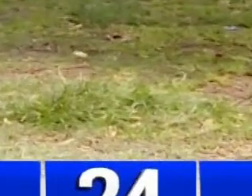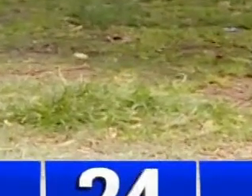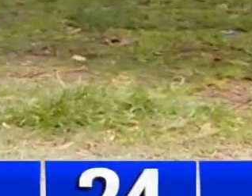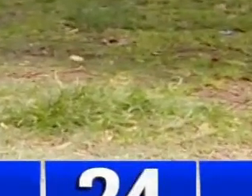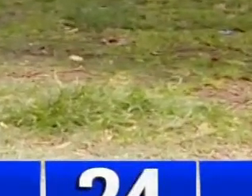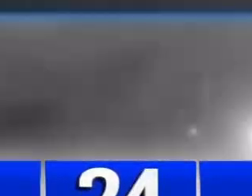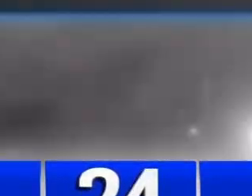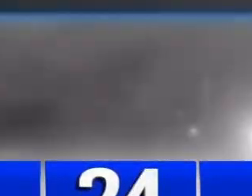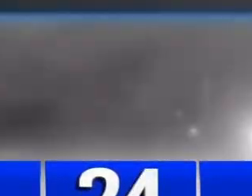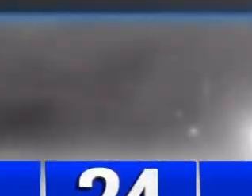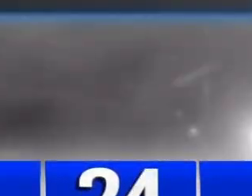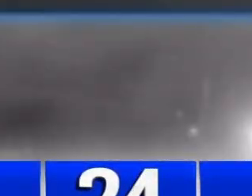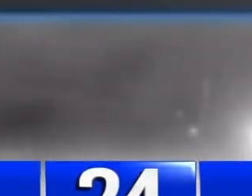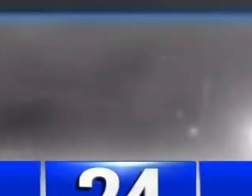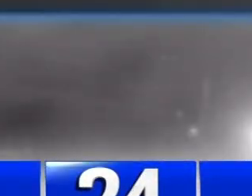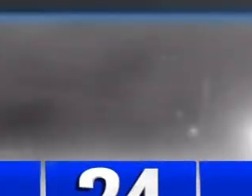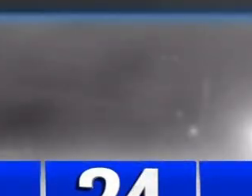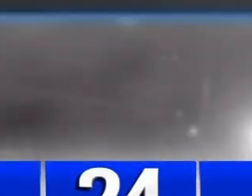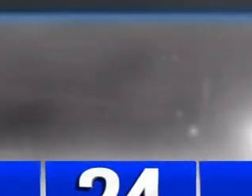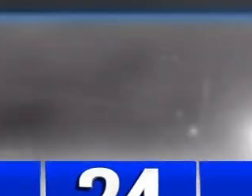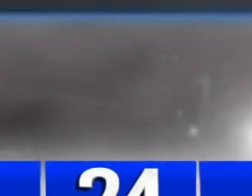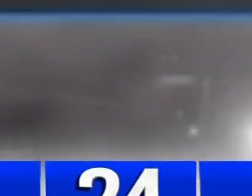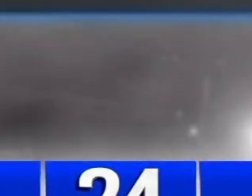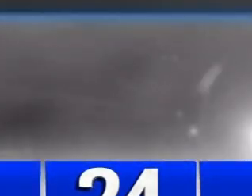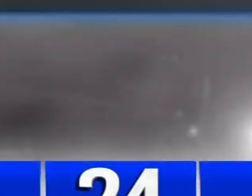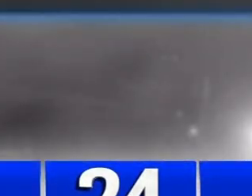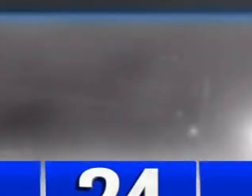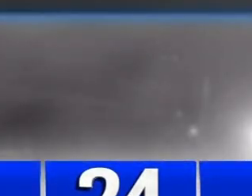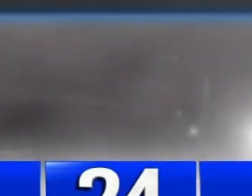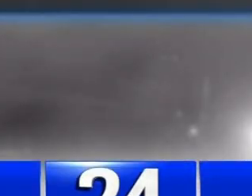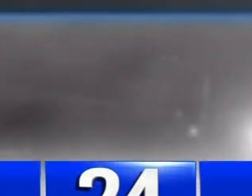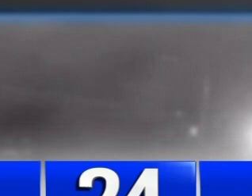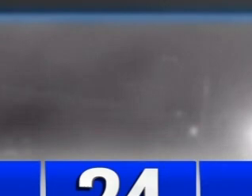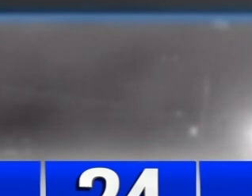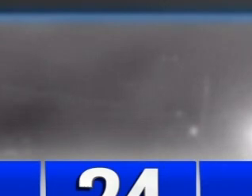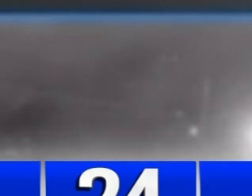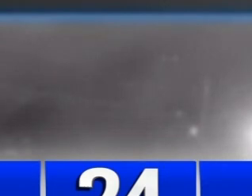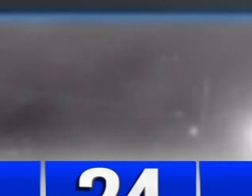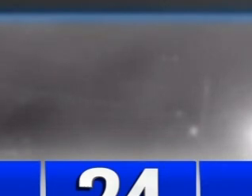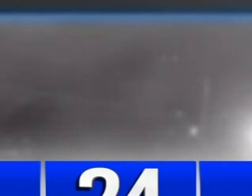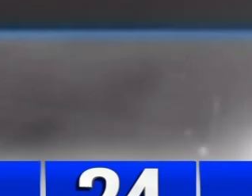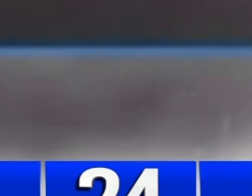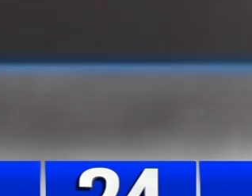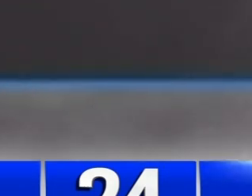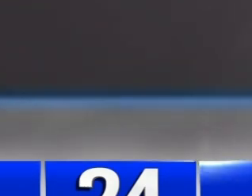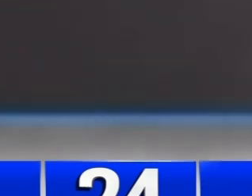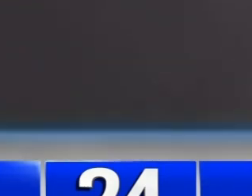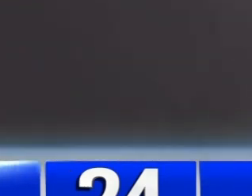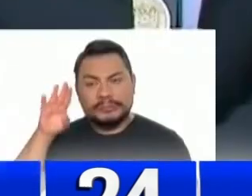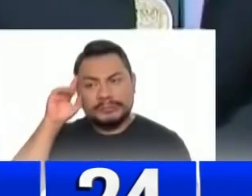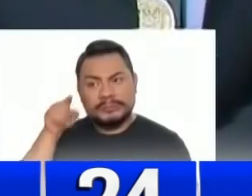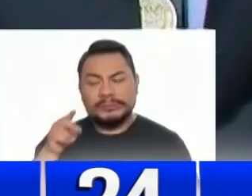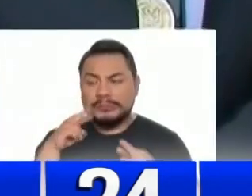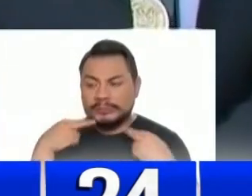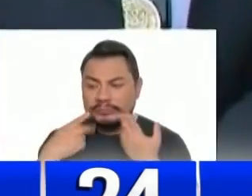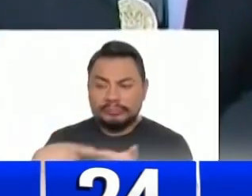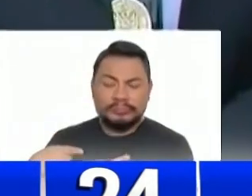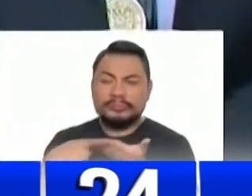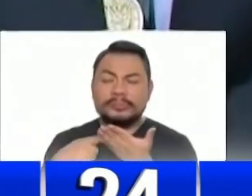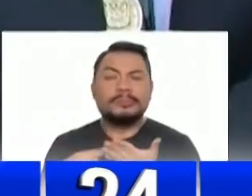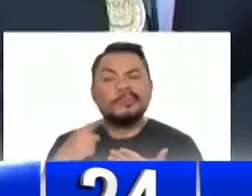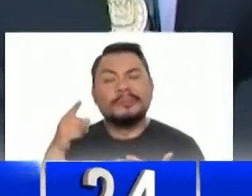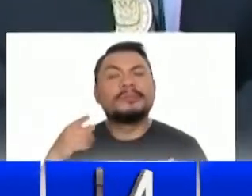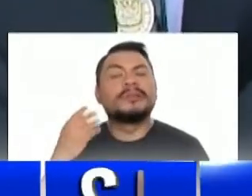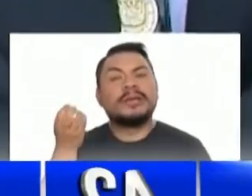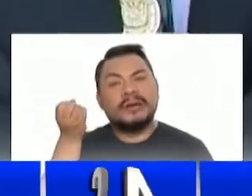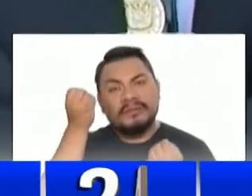a jugar acá también. Exacto. El hecho sucedió la noche de lunes, el mismo día en que el premier Alberto Tarola y el ministro